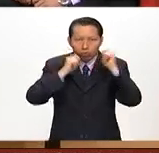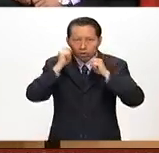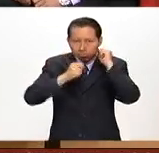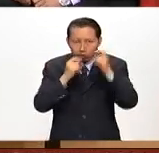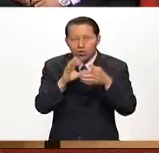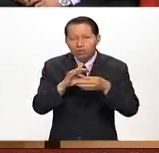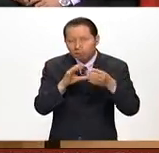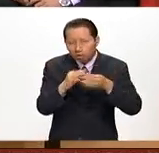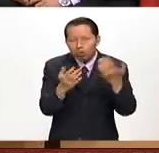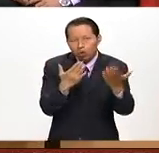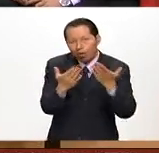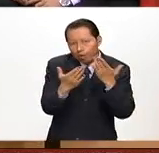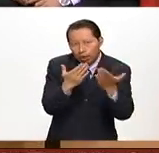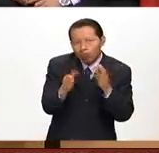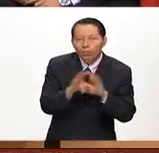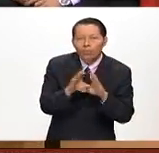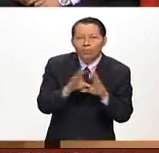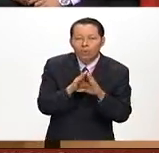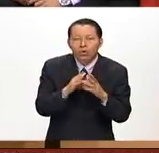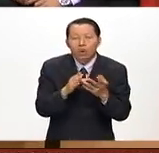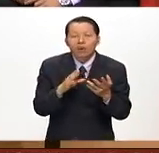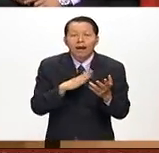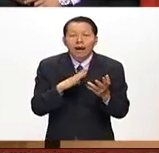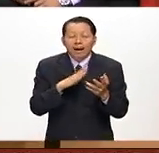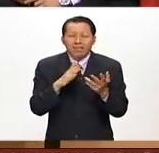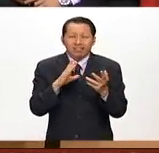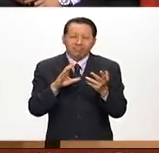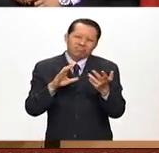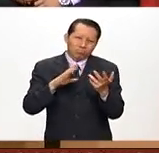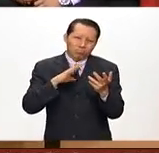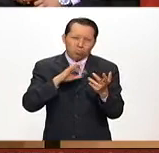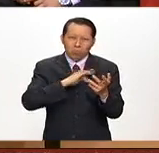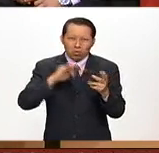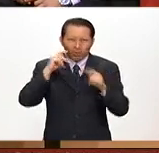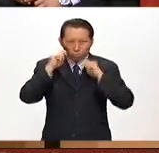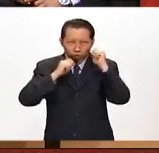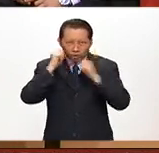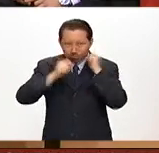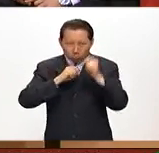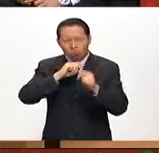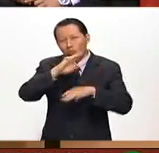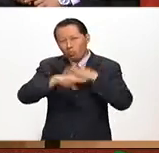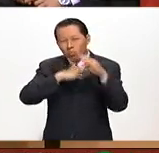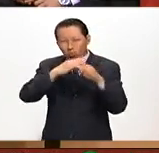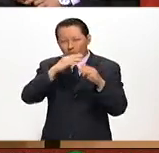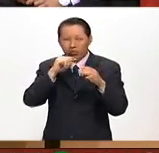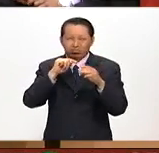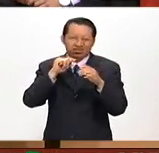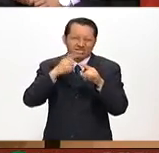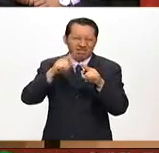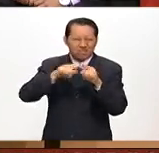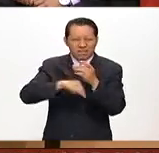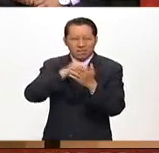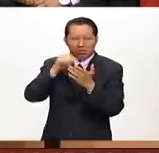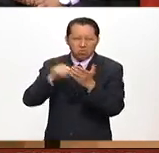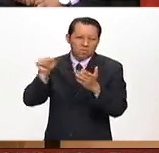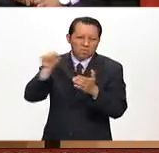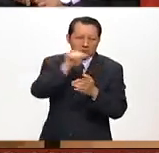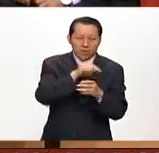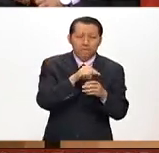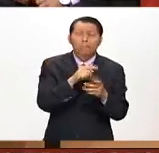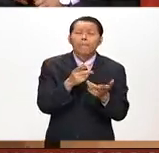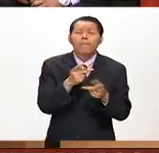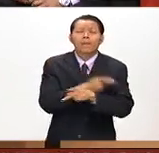y comparando cómo se maneja el turismo en otras partes del mundo, ¿qué es lo esencial? ¿Qué debe ser como